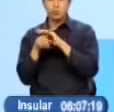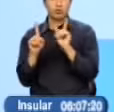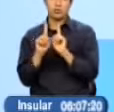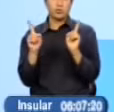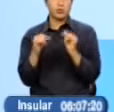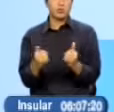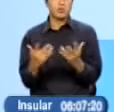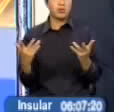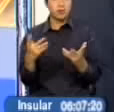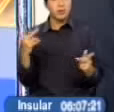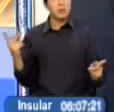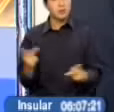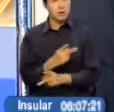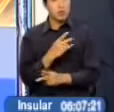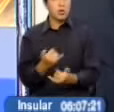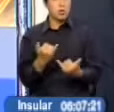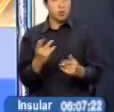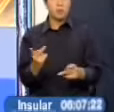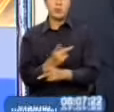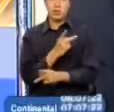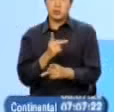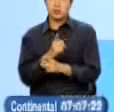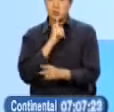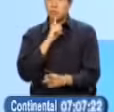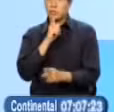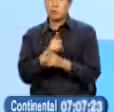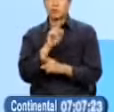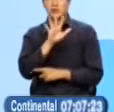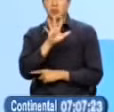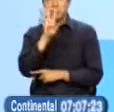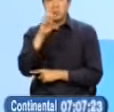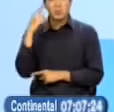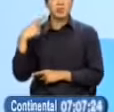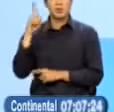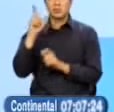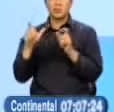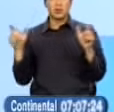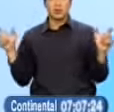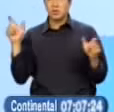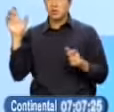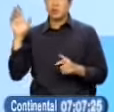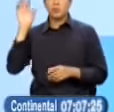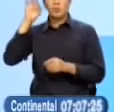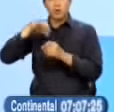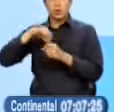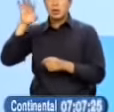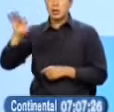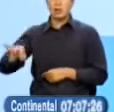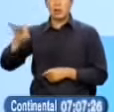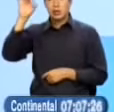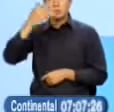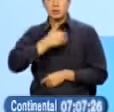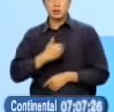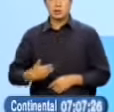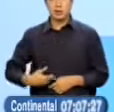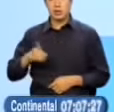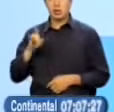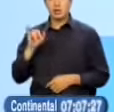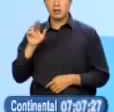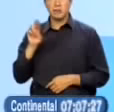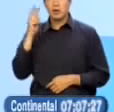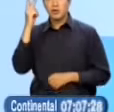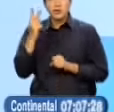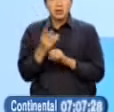aquí estamos hablando de algo muy serio algo muy serio 54 millones de personas votaron por dilma rousseff hace apenas dos